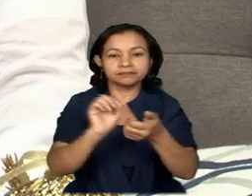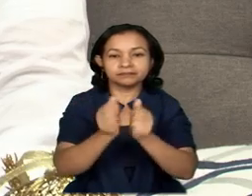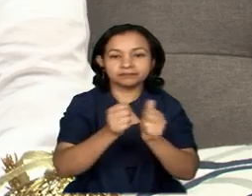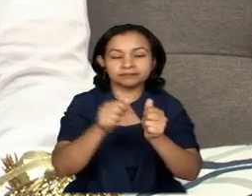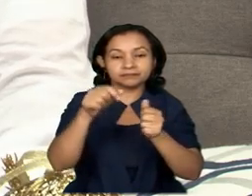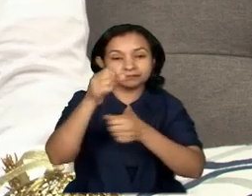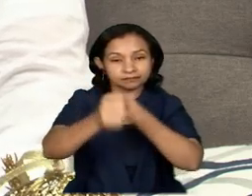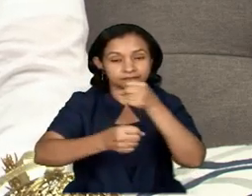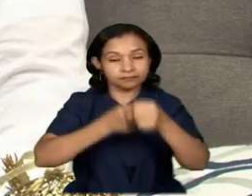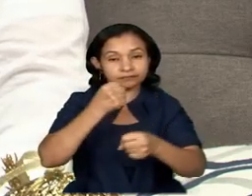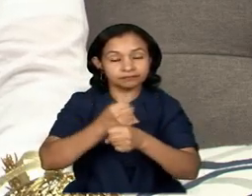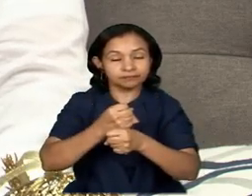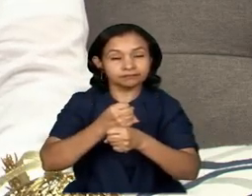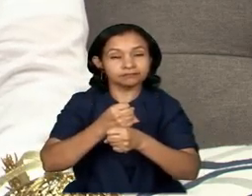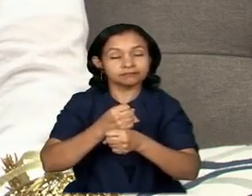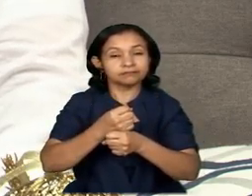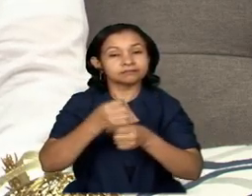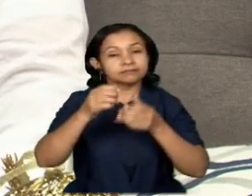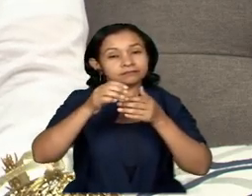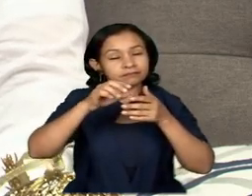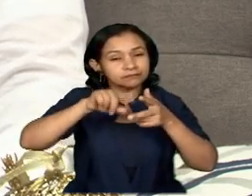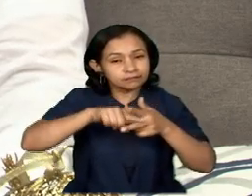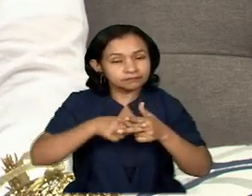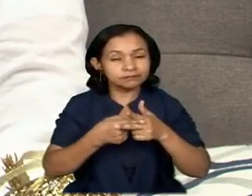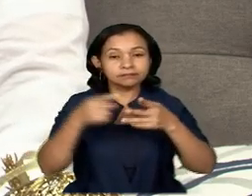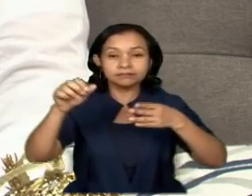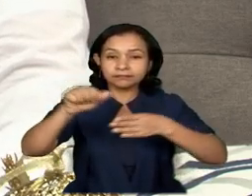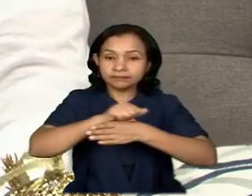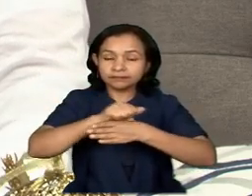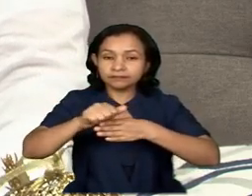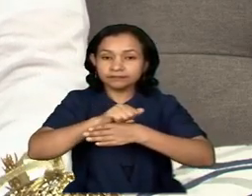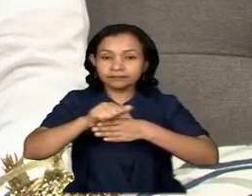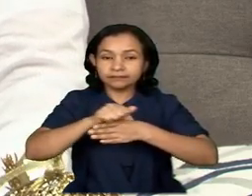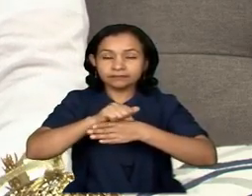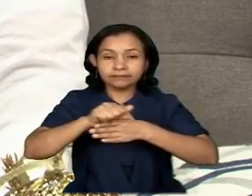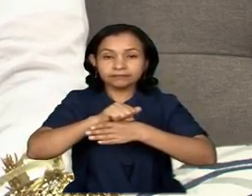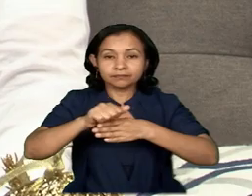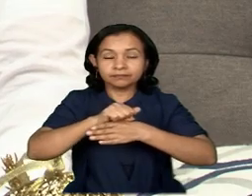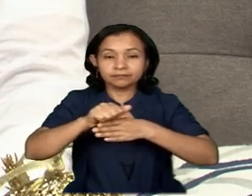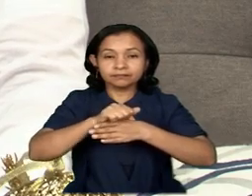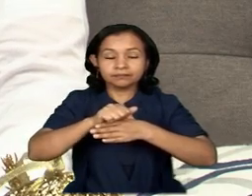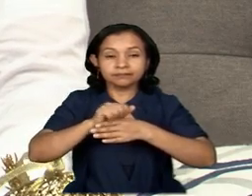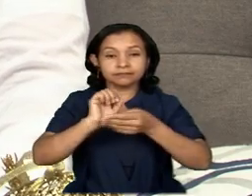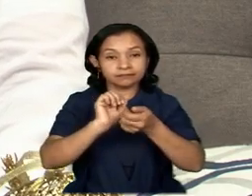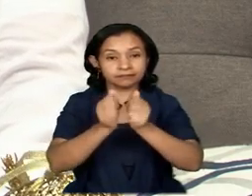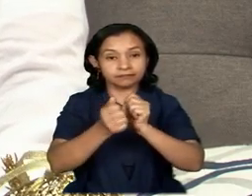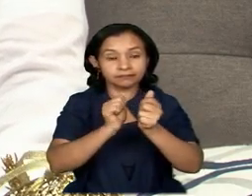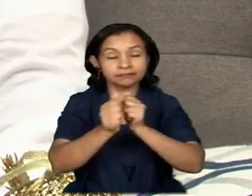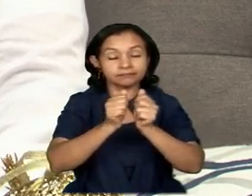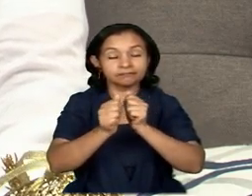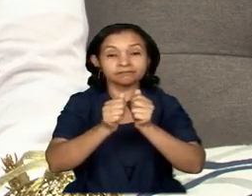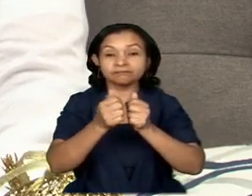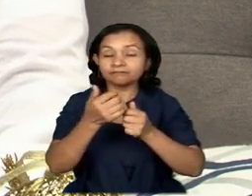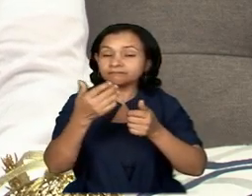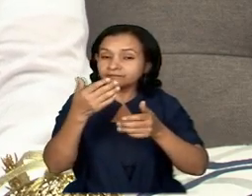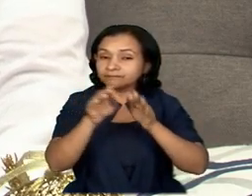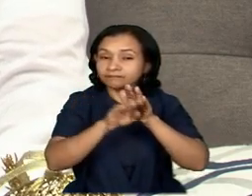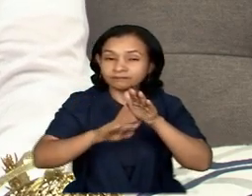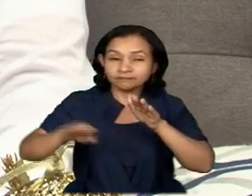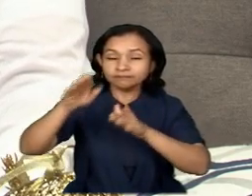con fuerza la estrategia de la práctica de actividad física y de deporte, ¿no?